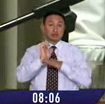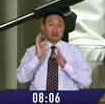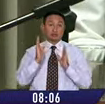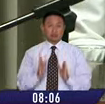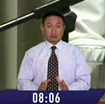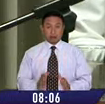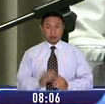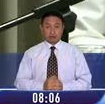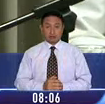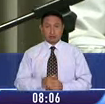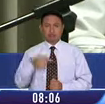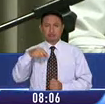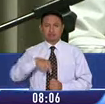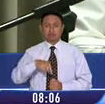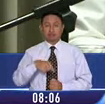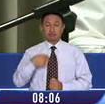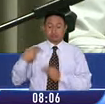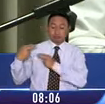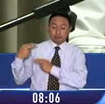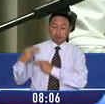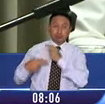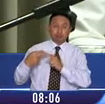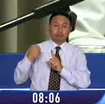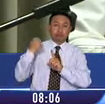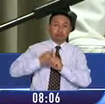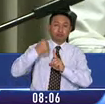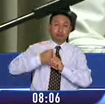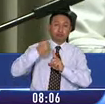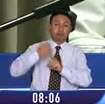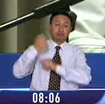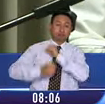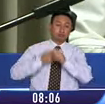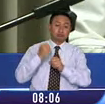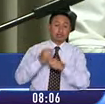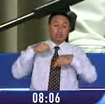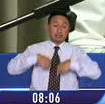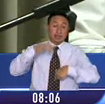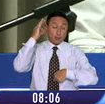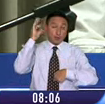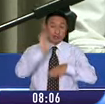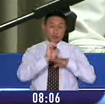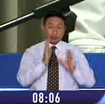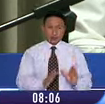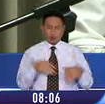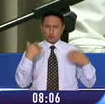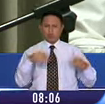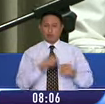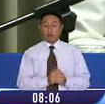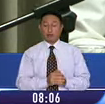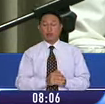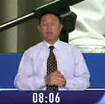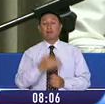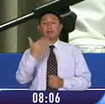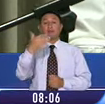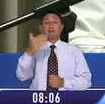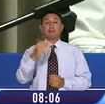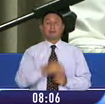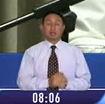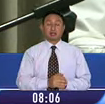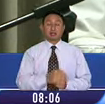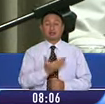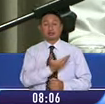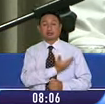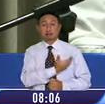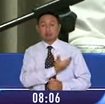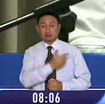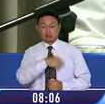ecuatorianas, constituye el legado de luchas históricas de valiosas mujeres ecuatorianas, como Manuel Espejo, Manuela